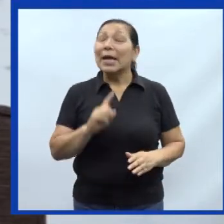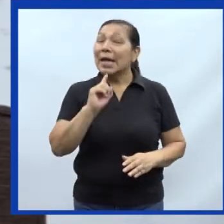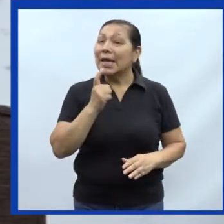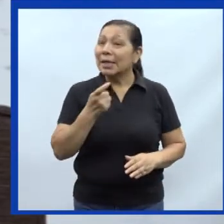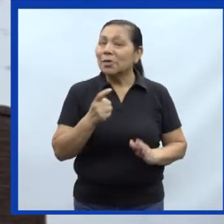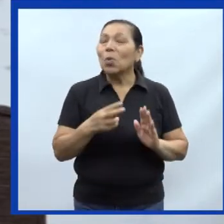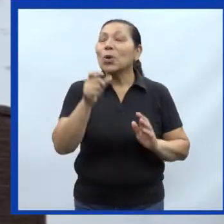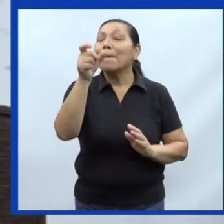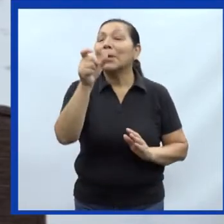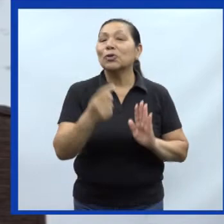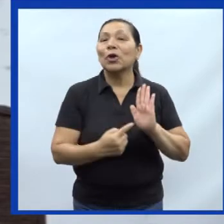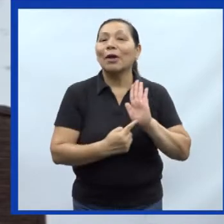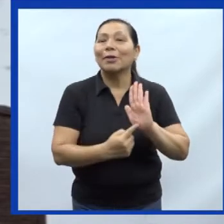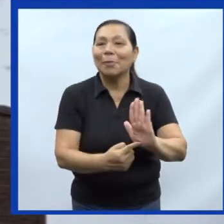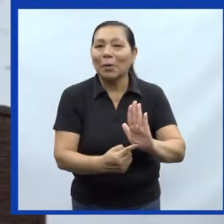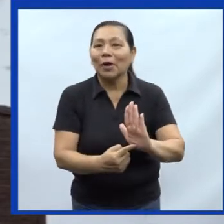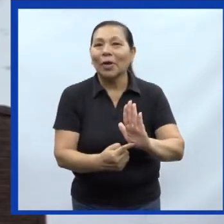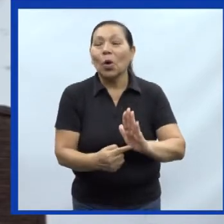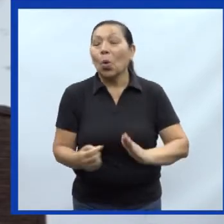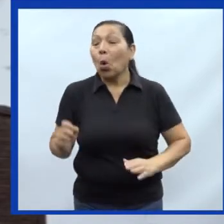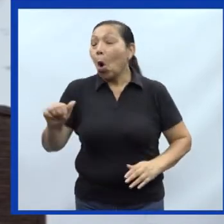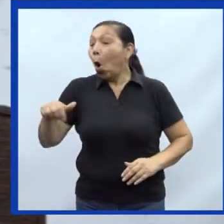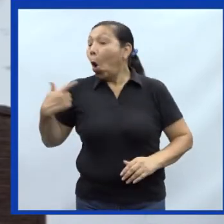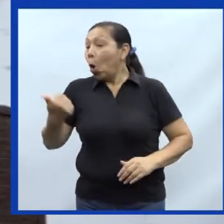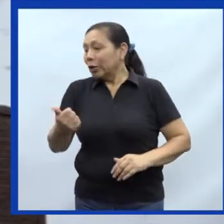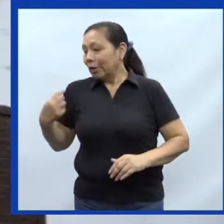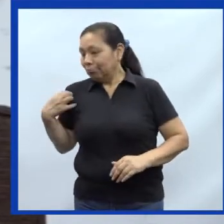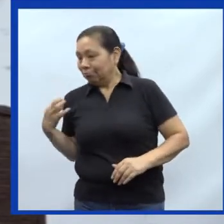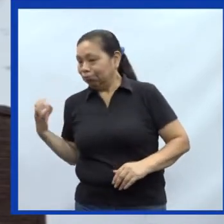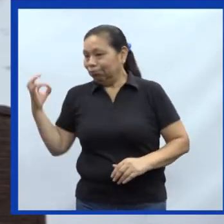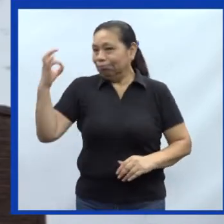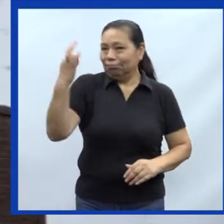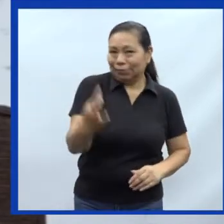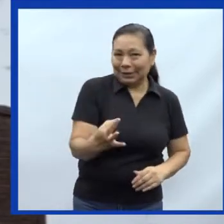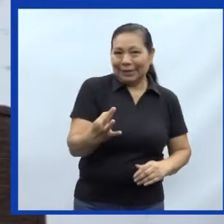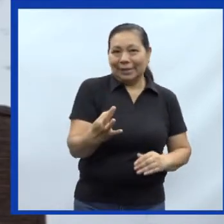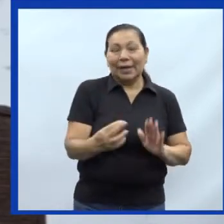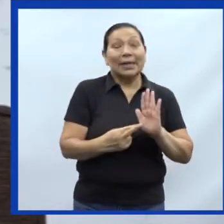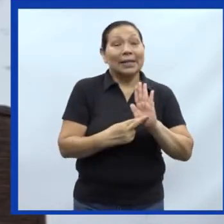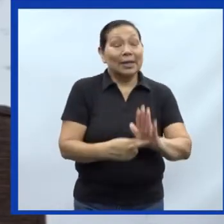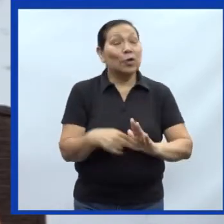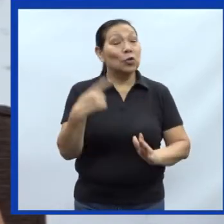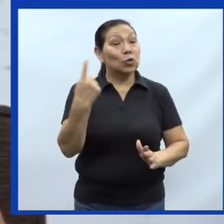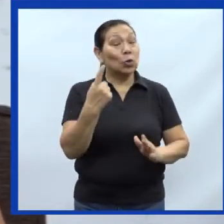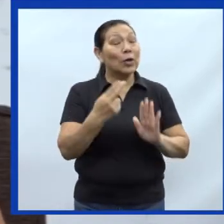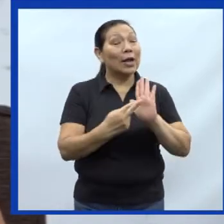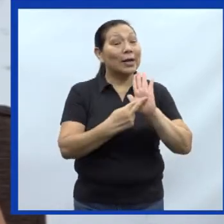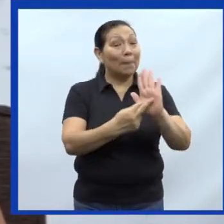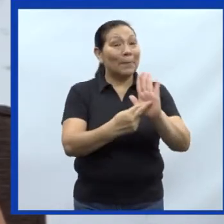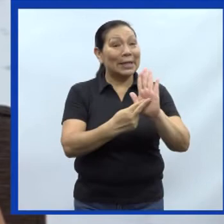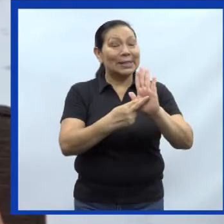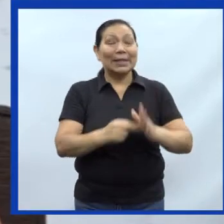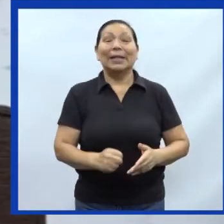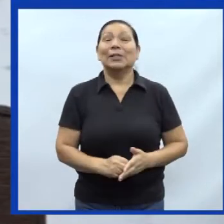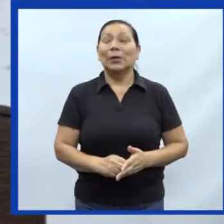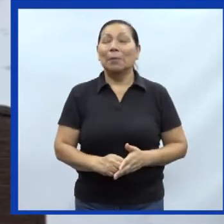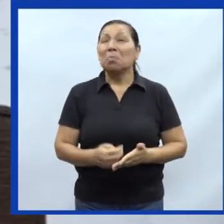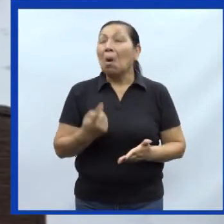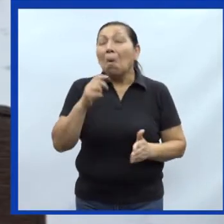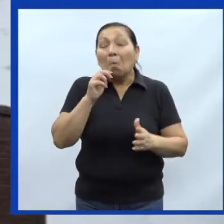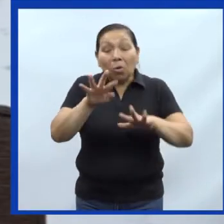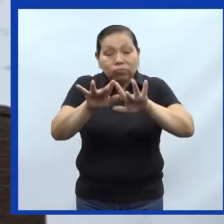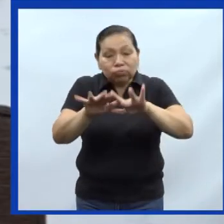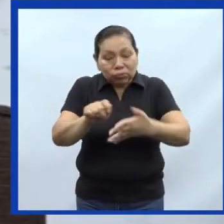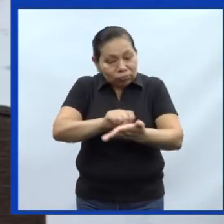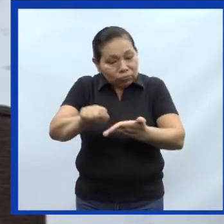un representante, va a ser un tercero ajeno a mí, que va a requerir solamente una representación por